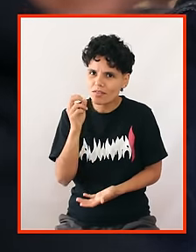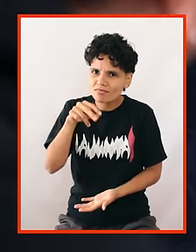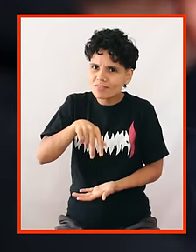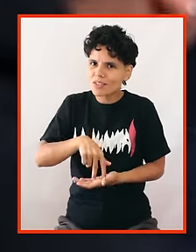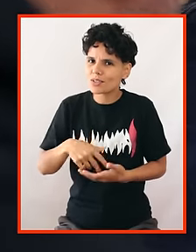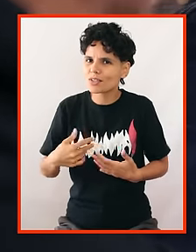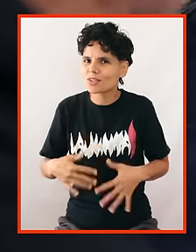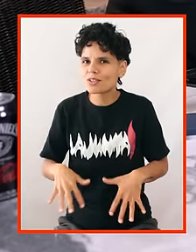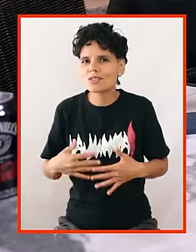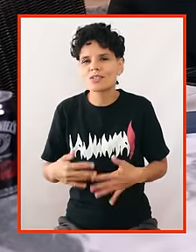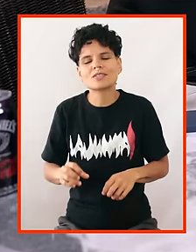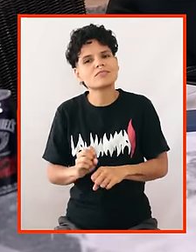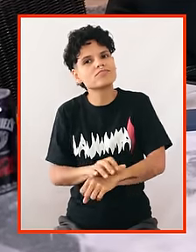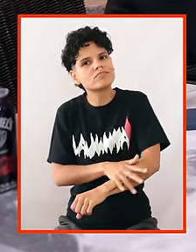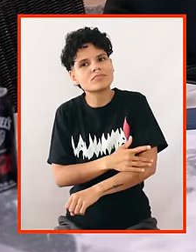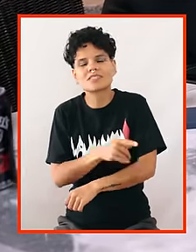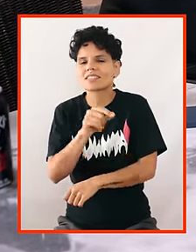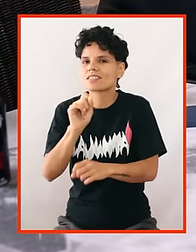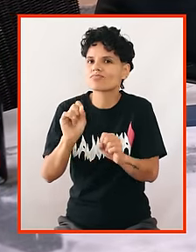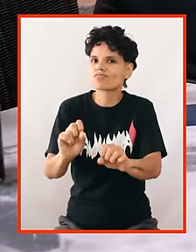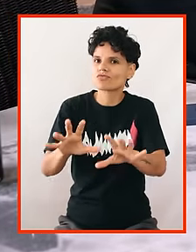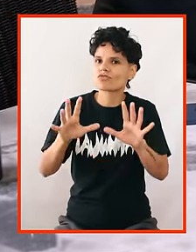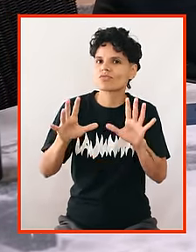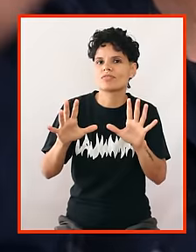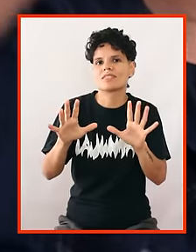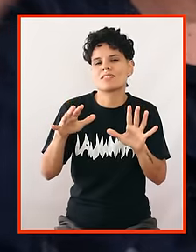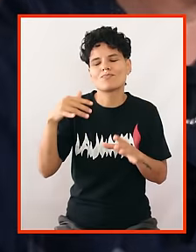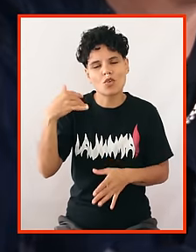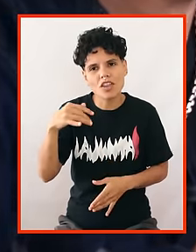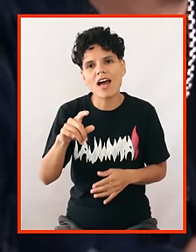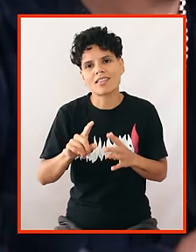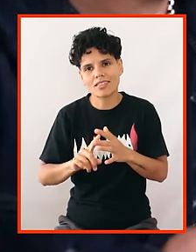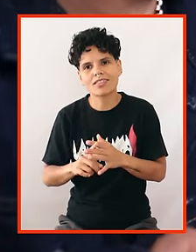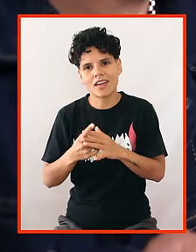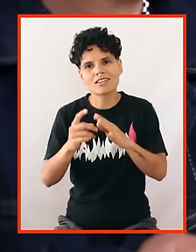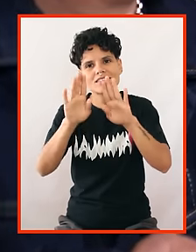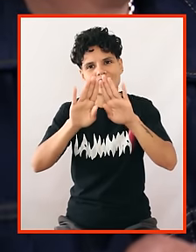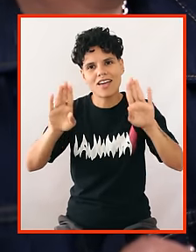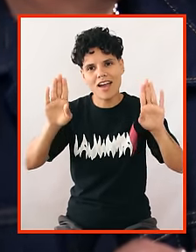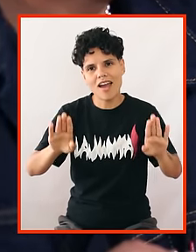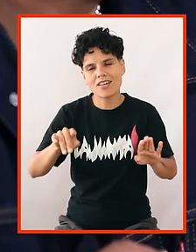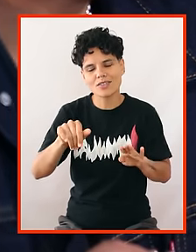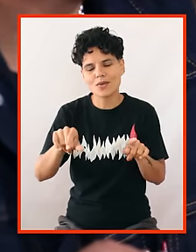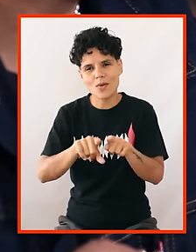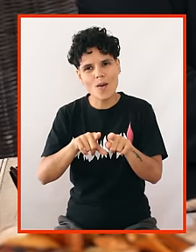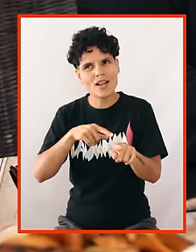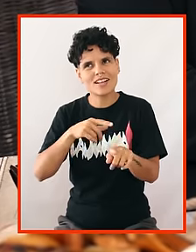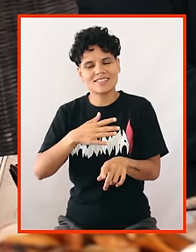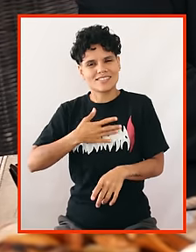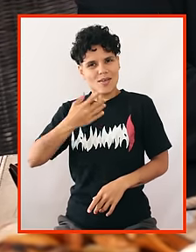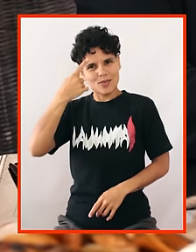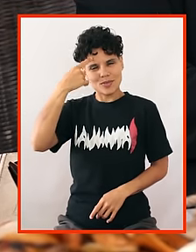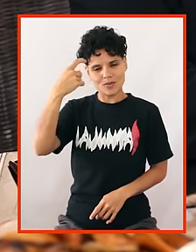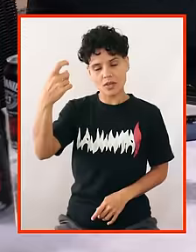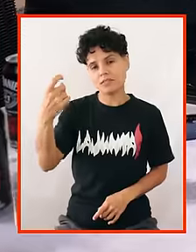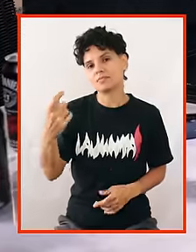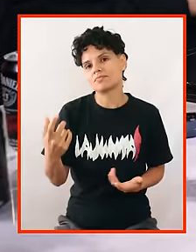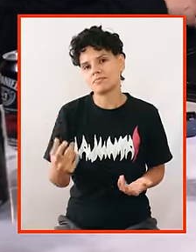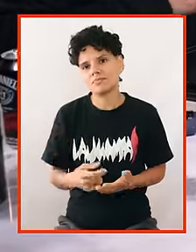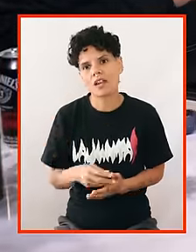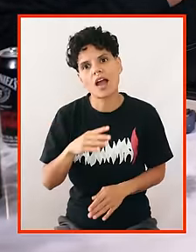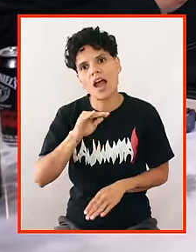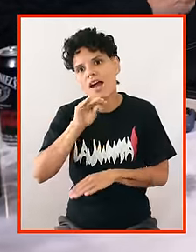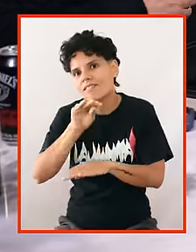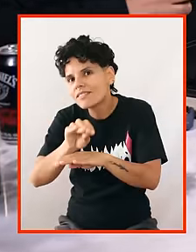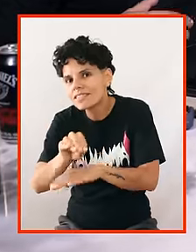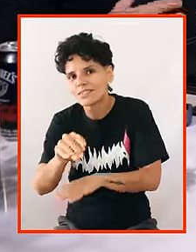¿Eh? Sí, claro. Claro que sí. Sí, un lugar así como muy emblemático y surrealista estar viendo. Bonito, ¿sí, no? Ay, yo como